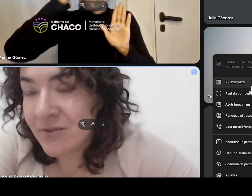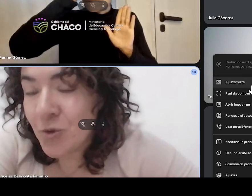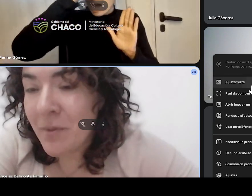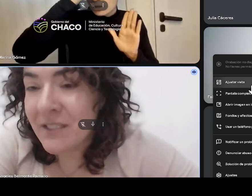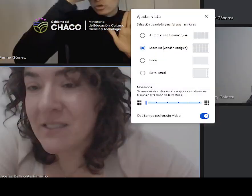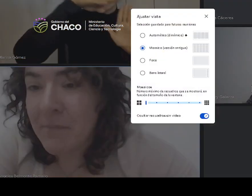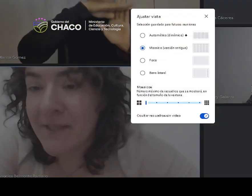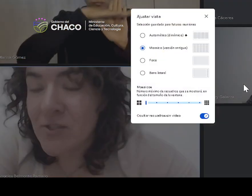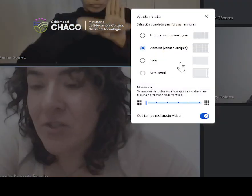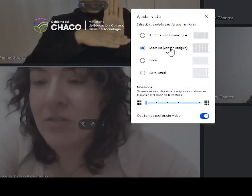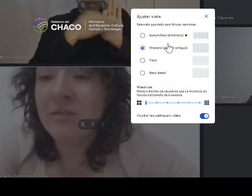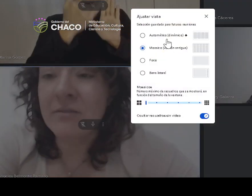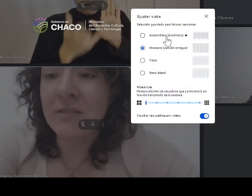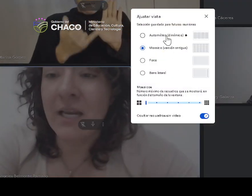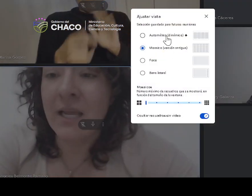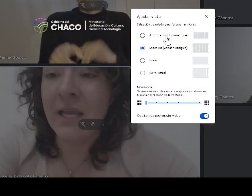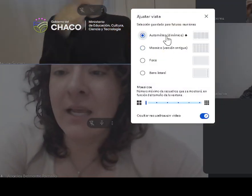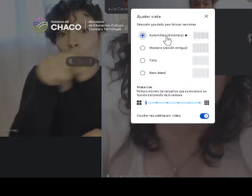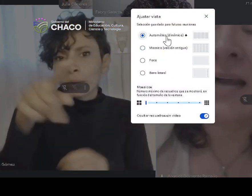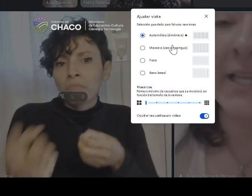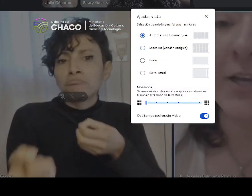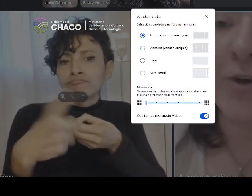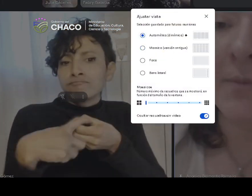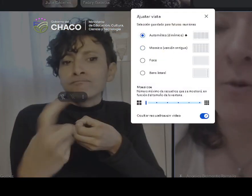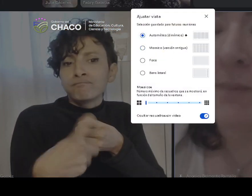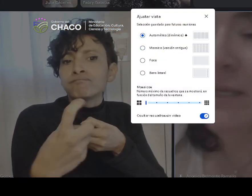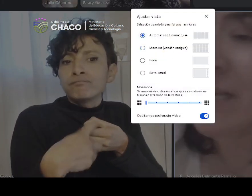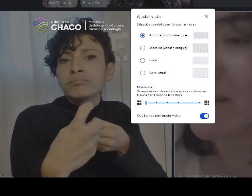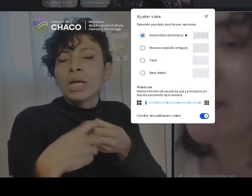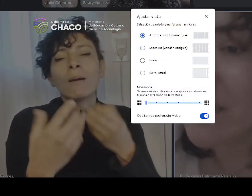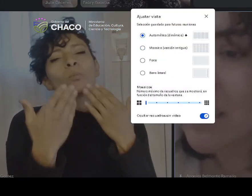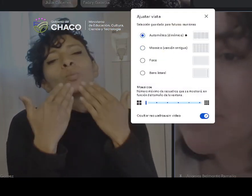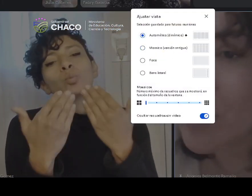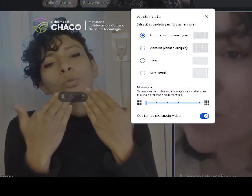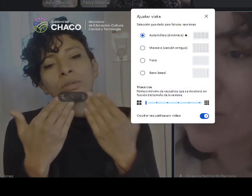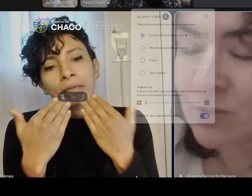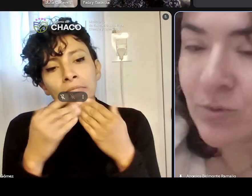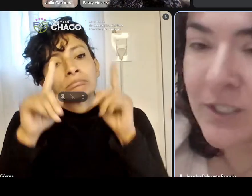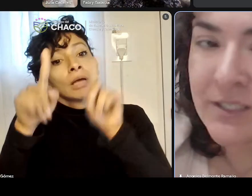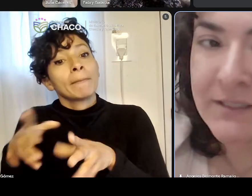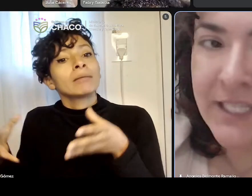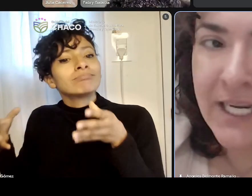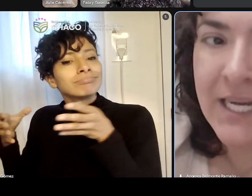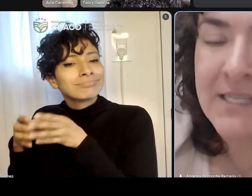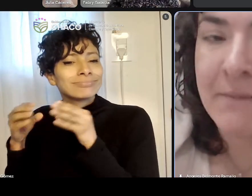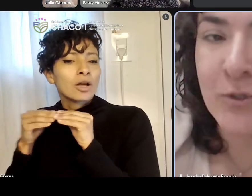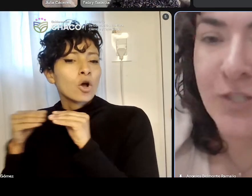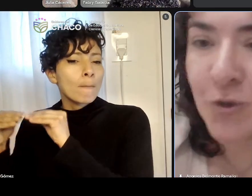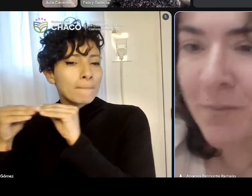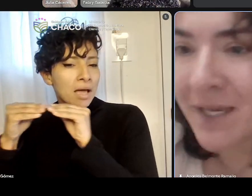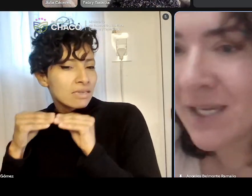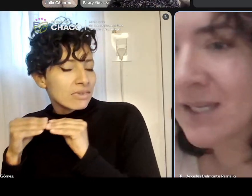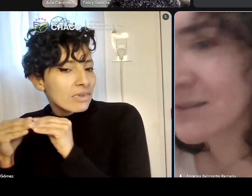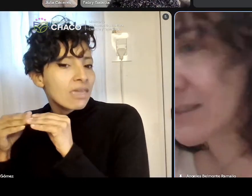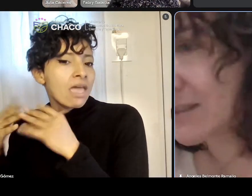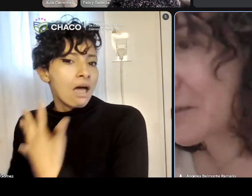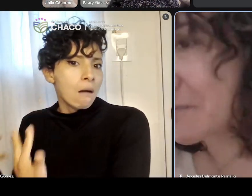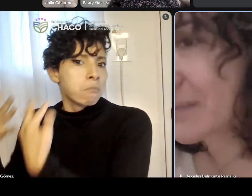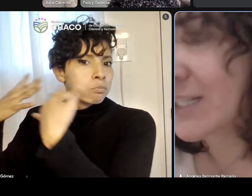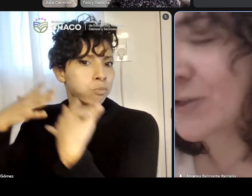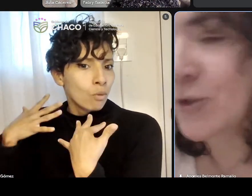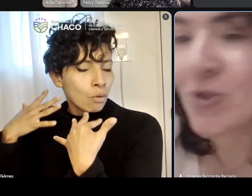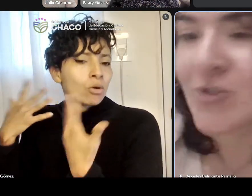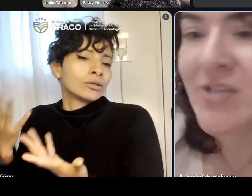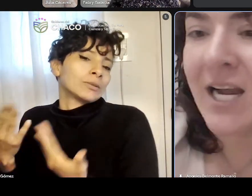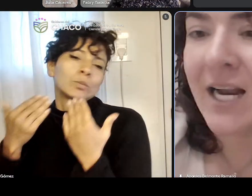inmensamente su participación, les agradezco a mis compañeras del equipo que estuvieron atrás apoyándome